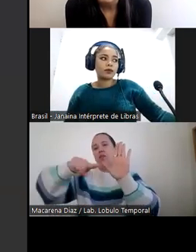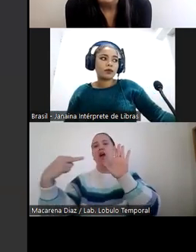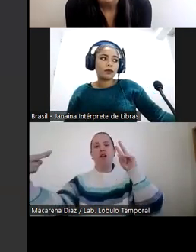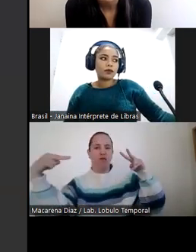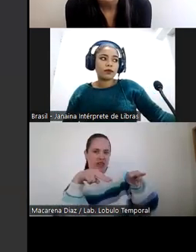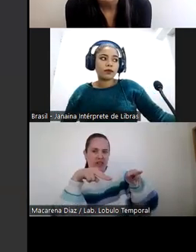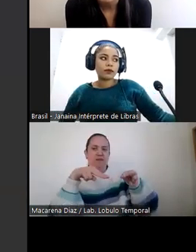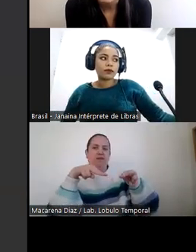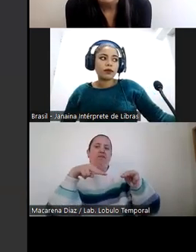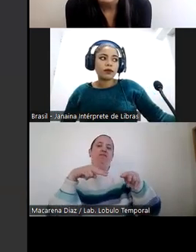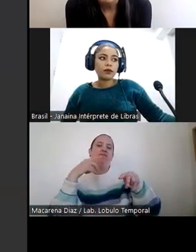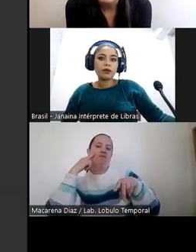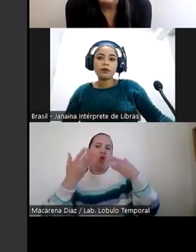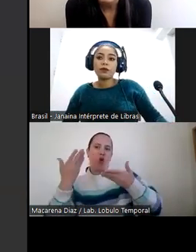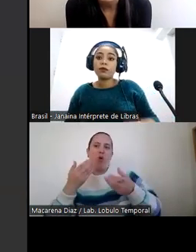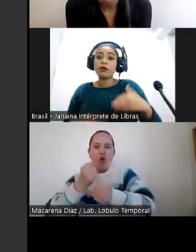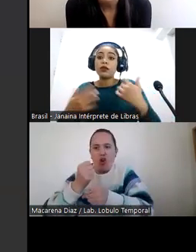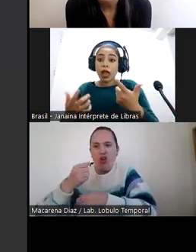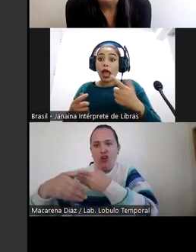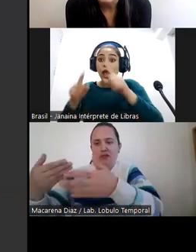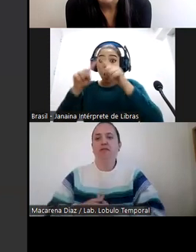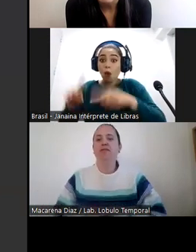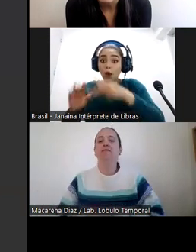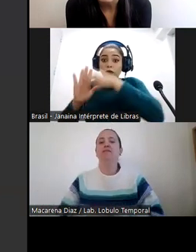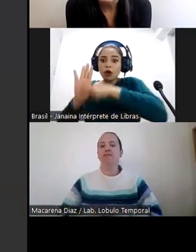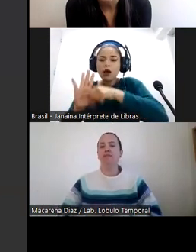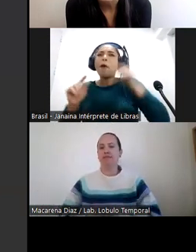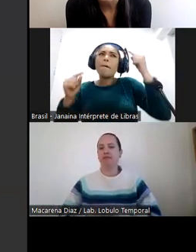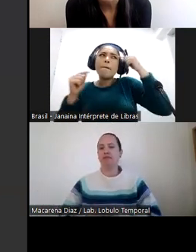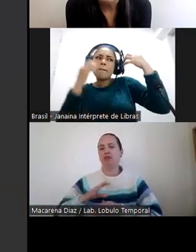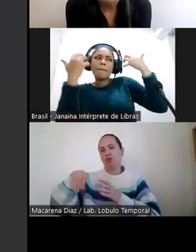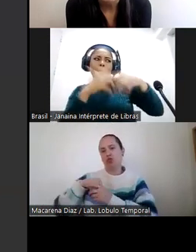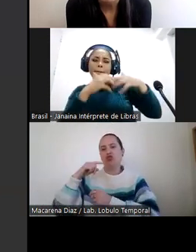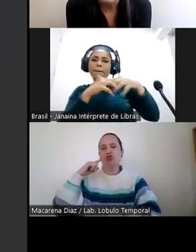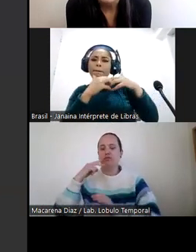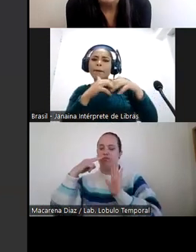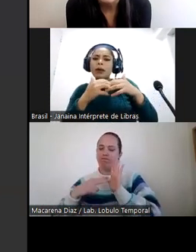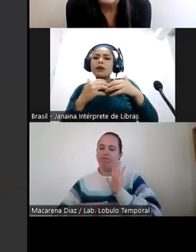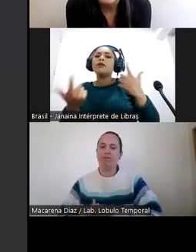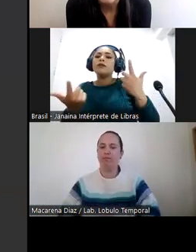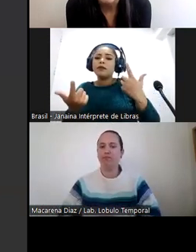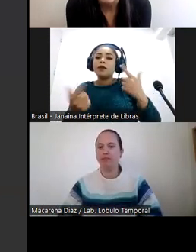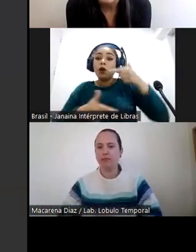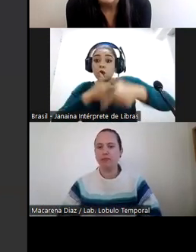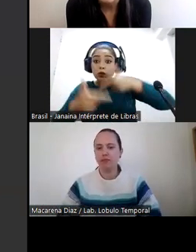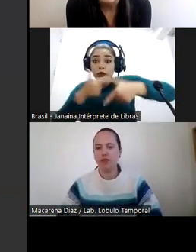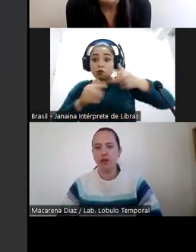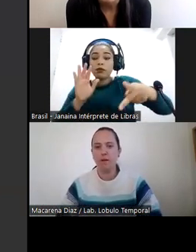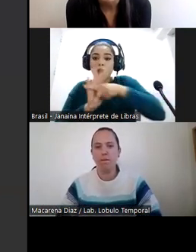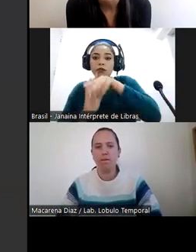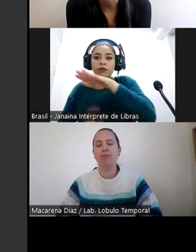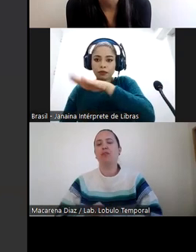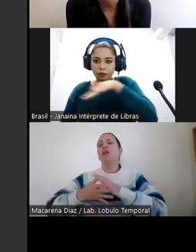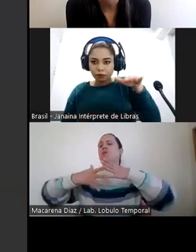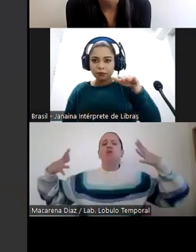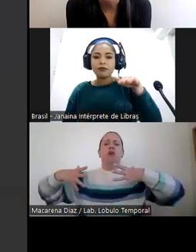Esto es un programa, además, que está pensado en el trabajo para los niños, para